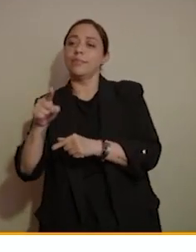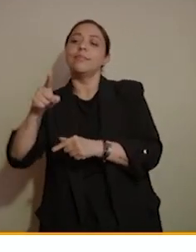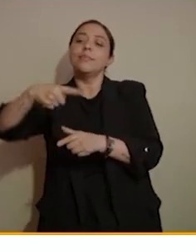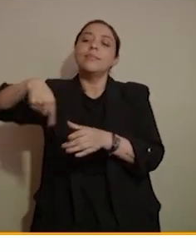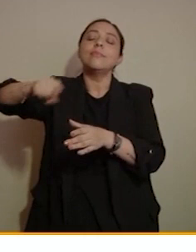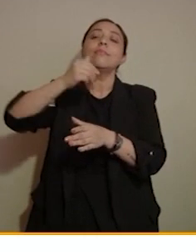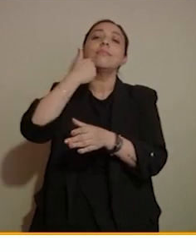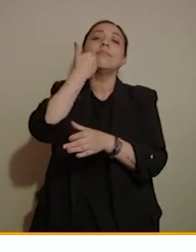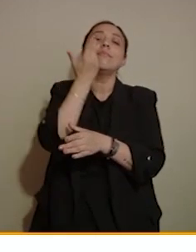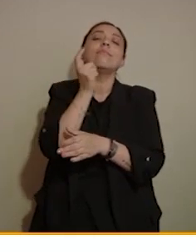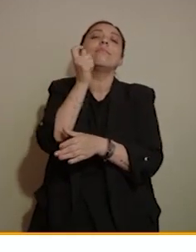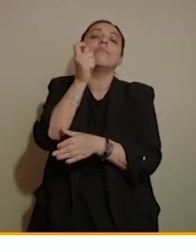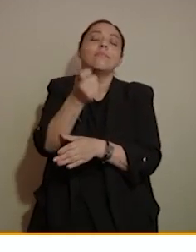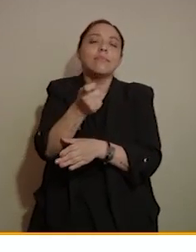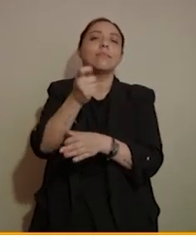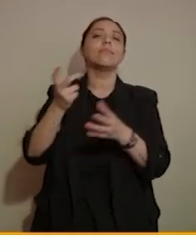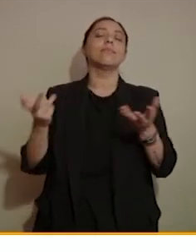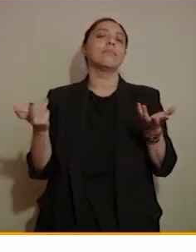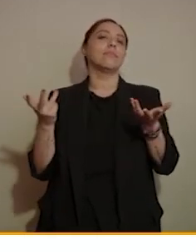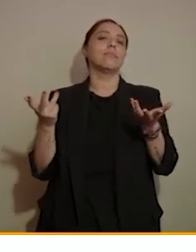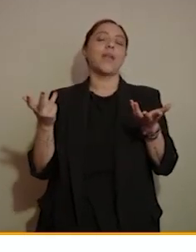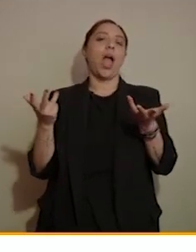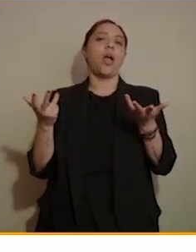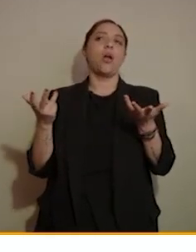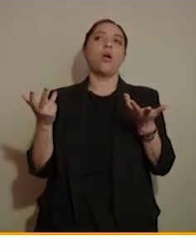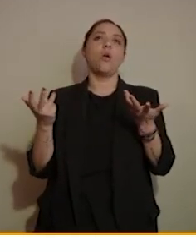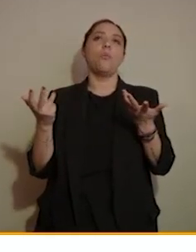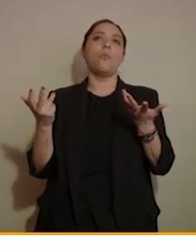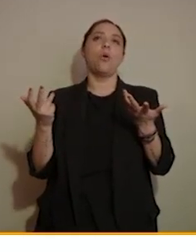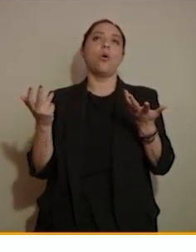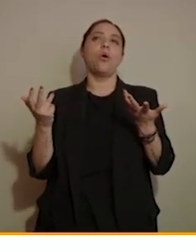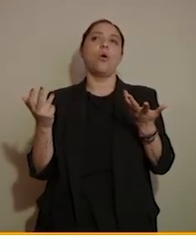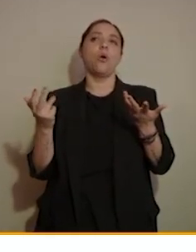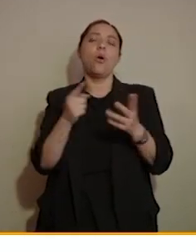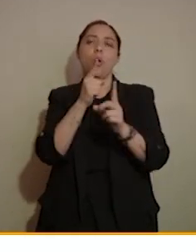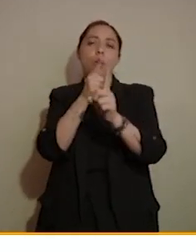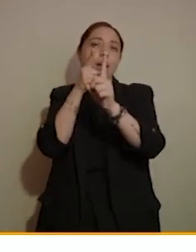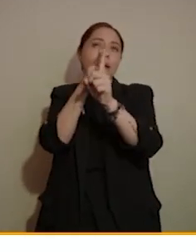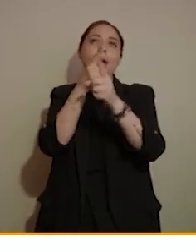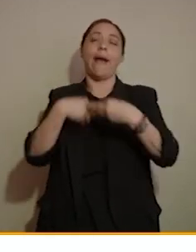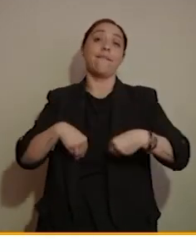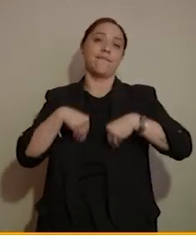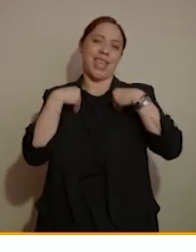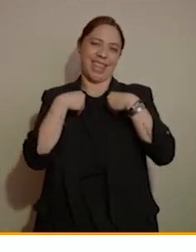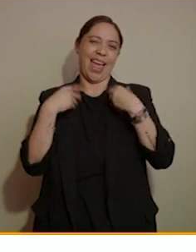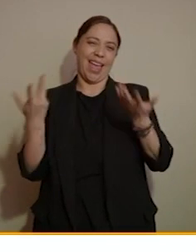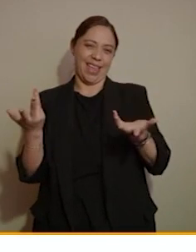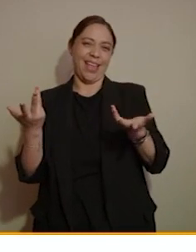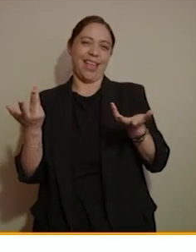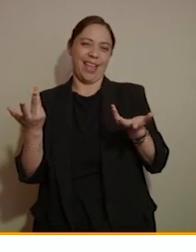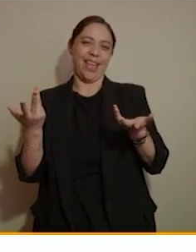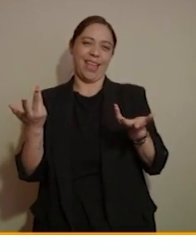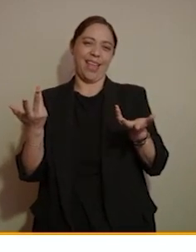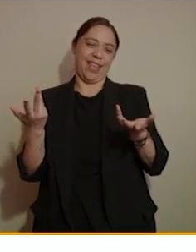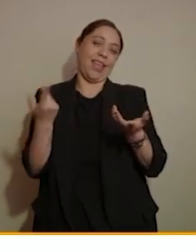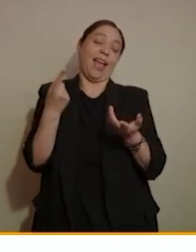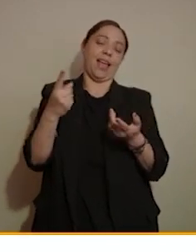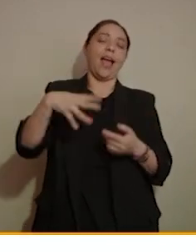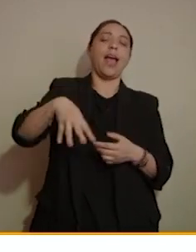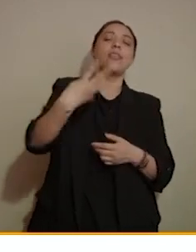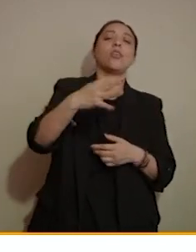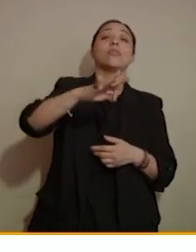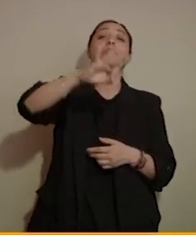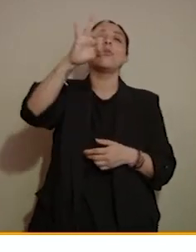inversiones se vinculen a un propósito de vida, ¿no? Cuando solo es el caso del 14% de